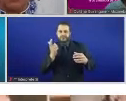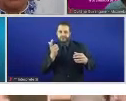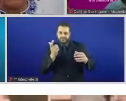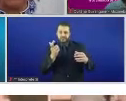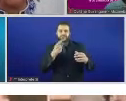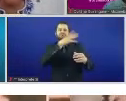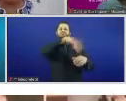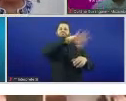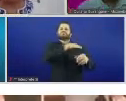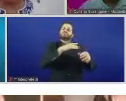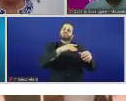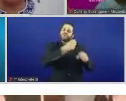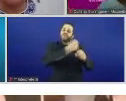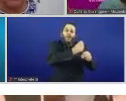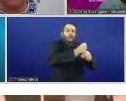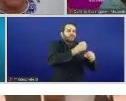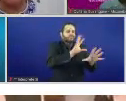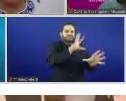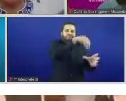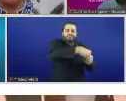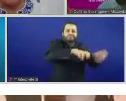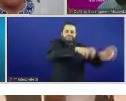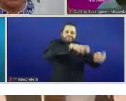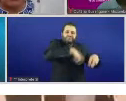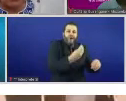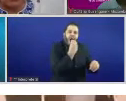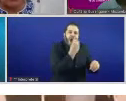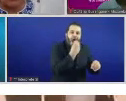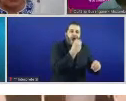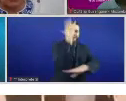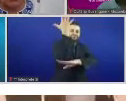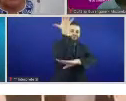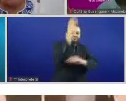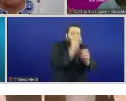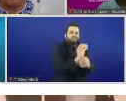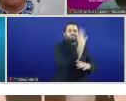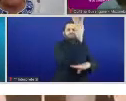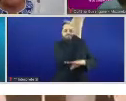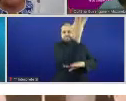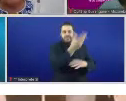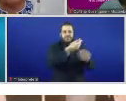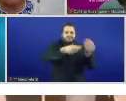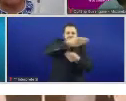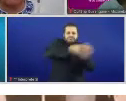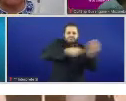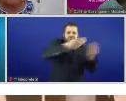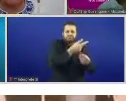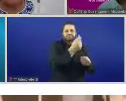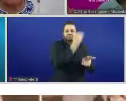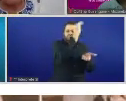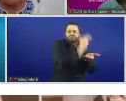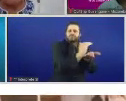menos presupuesto y menos atención. Entonces, aquí tenemos a la ministra de Derechos Humanos del